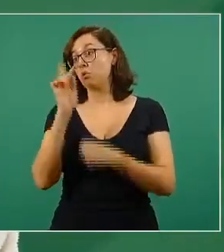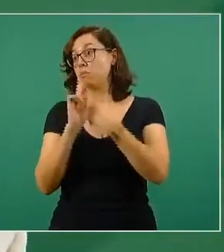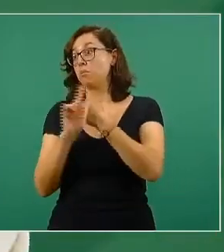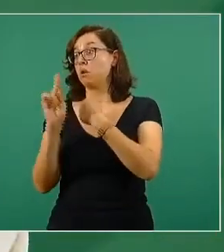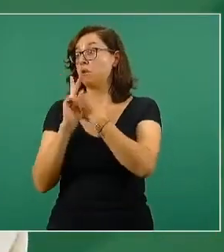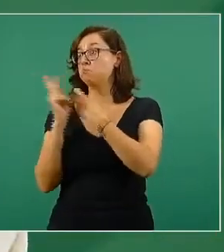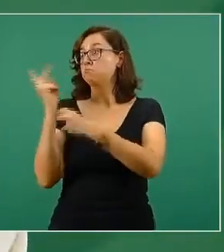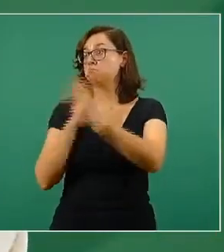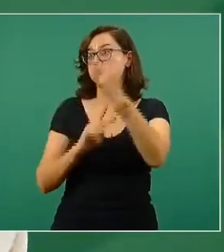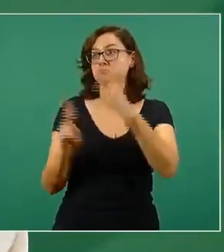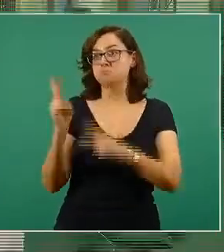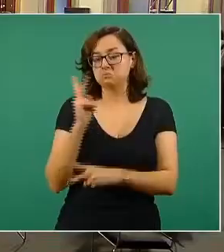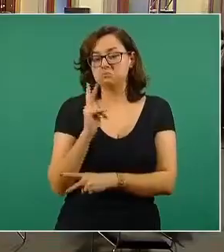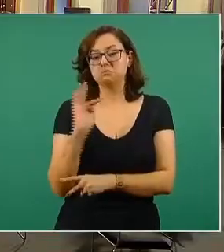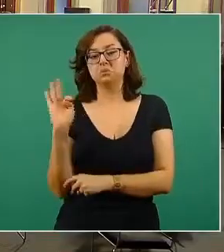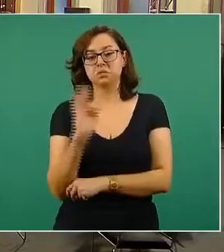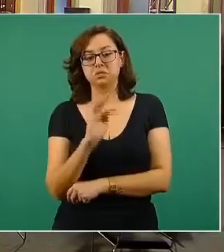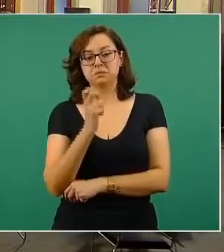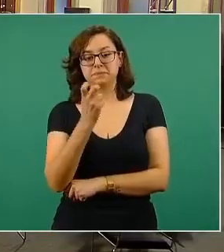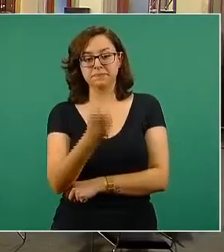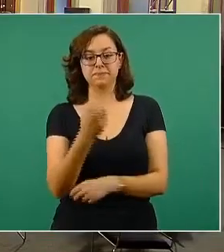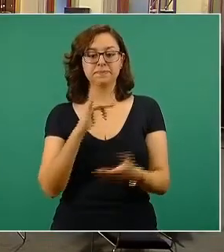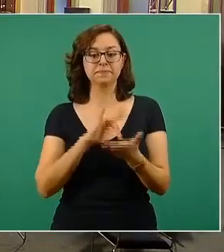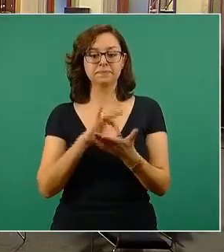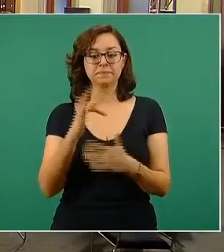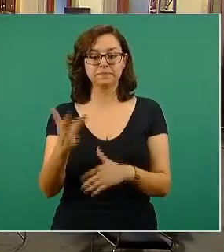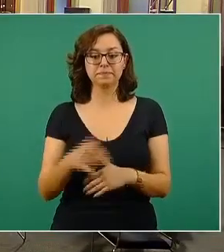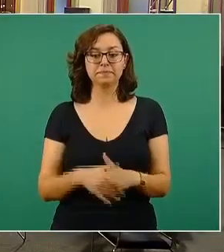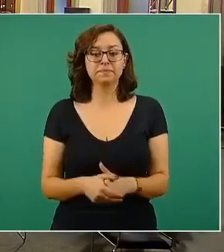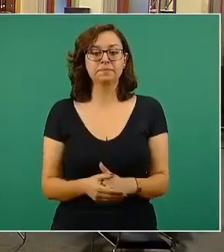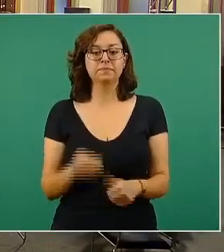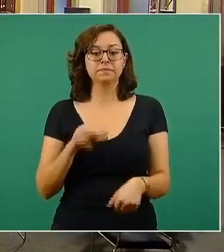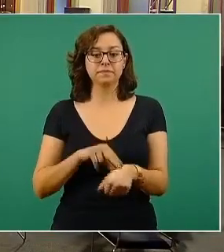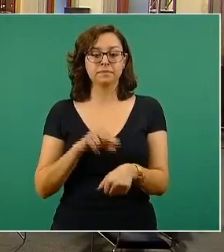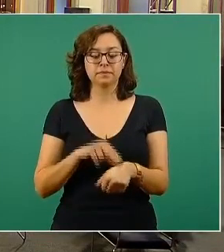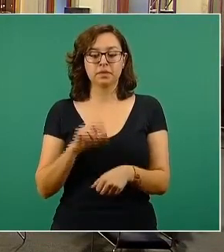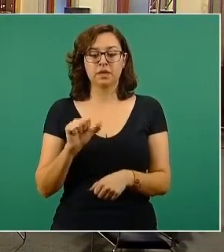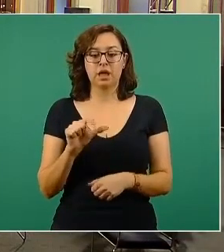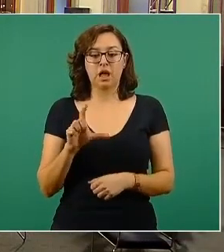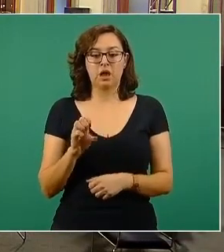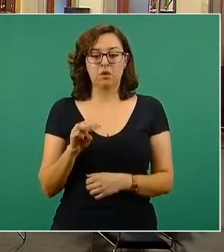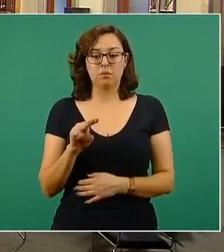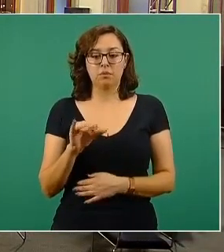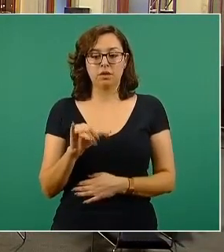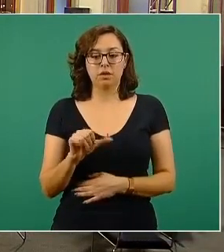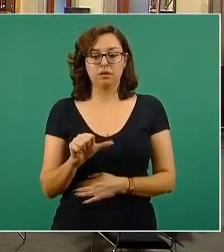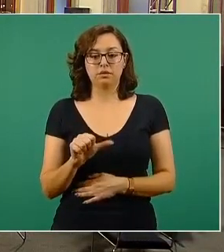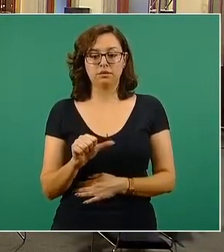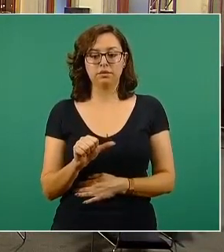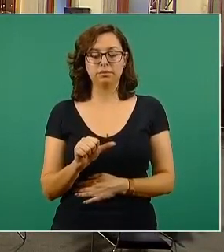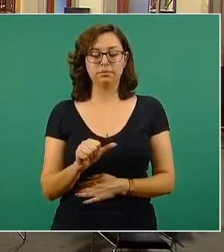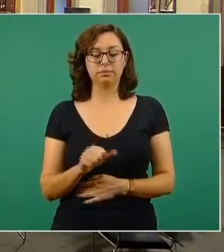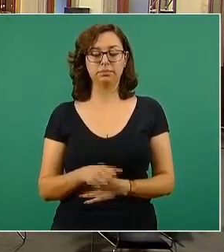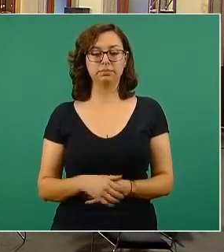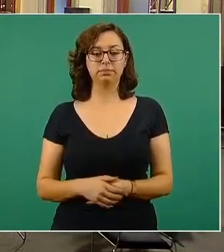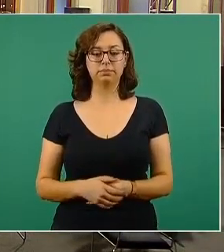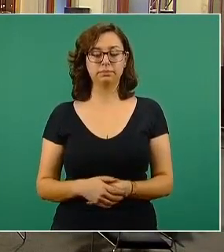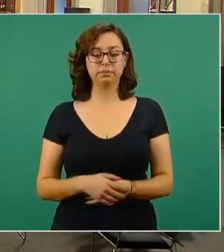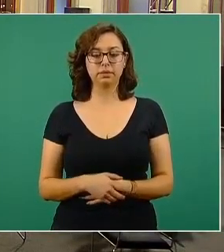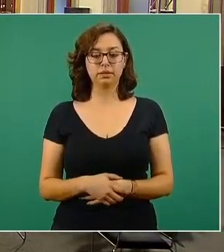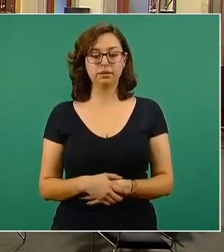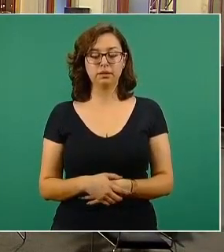vengan de otras partes del mundo. Gracias. Doctora Lamia. En relación a la segunda